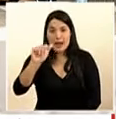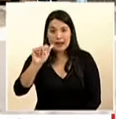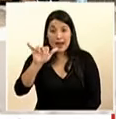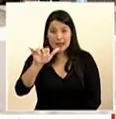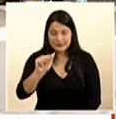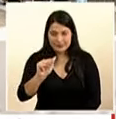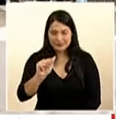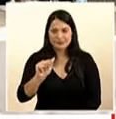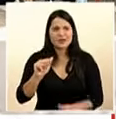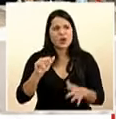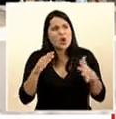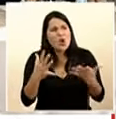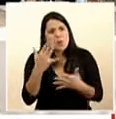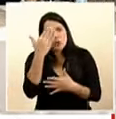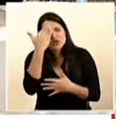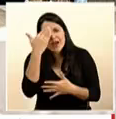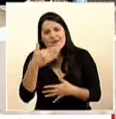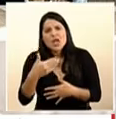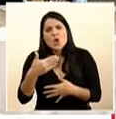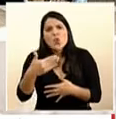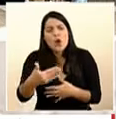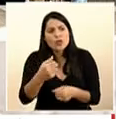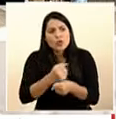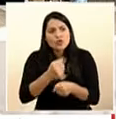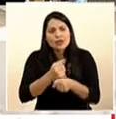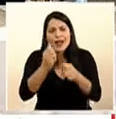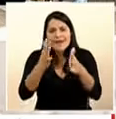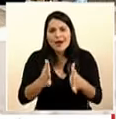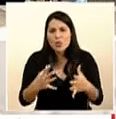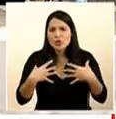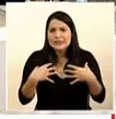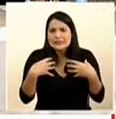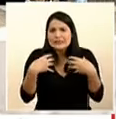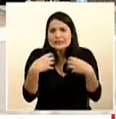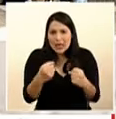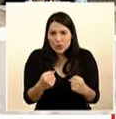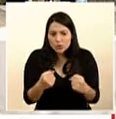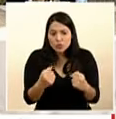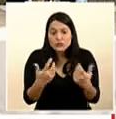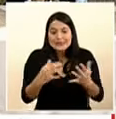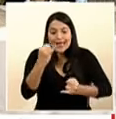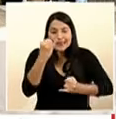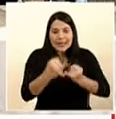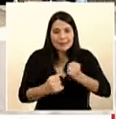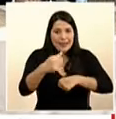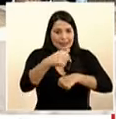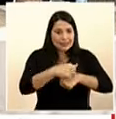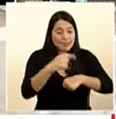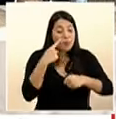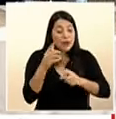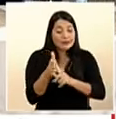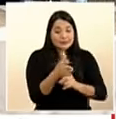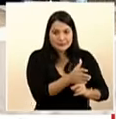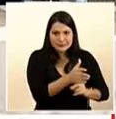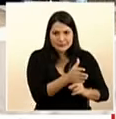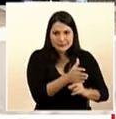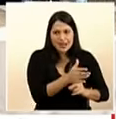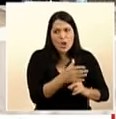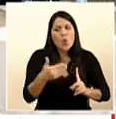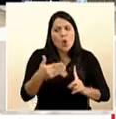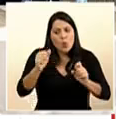momento el personal de salud puede salir del aislamiento y reincorporarse a trabajar cuáles estrategias se han